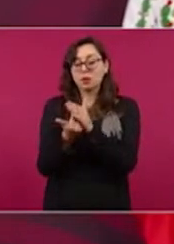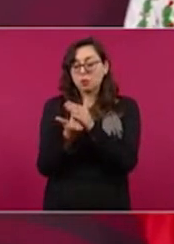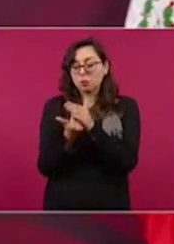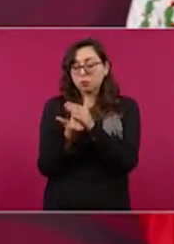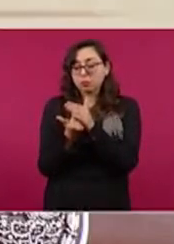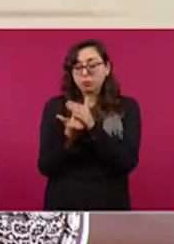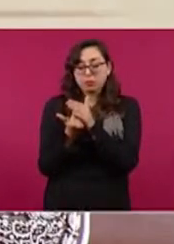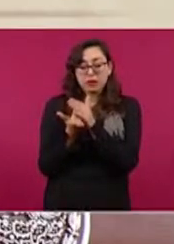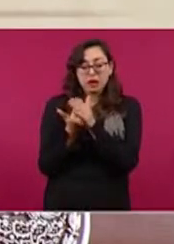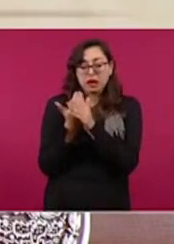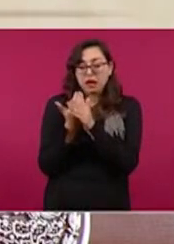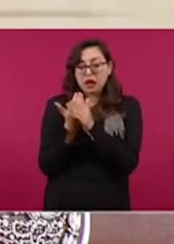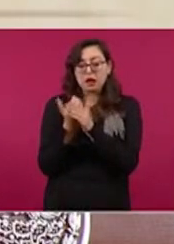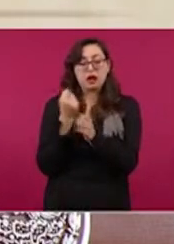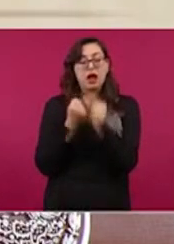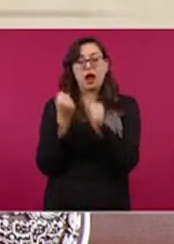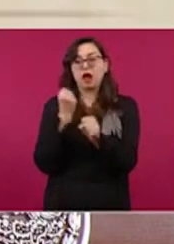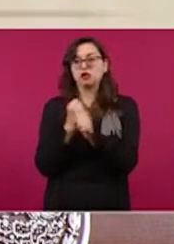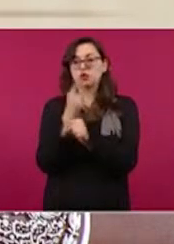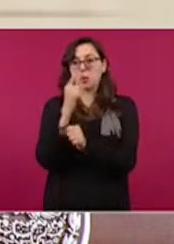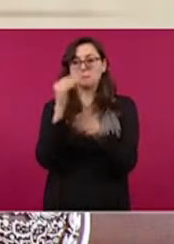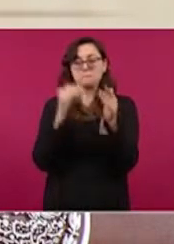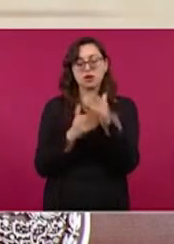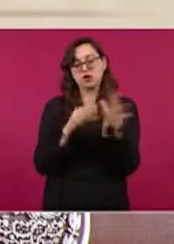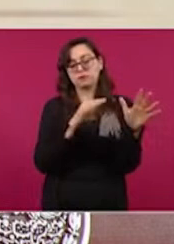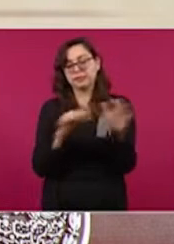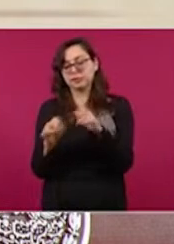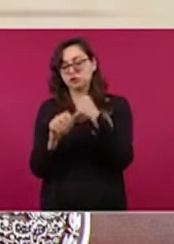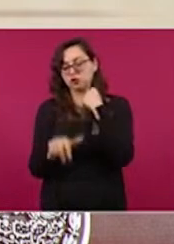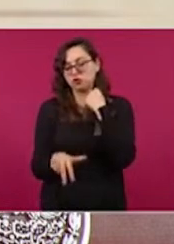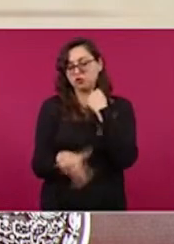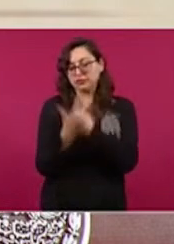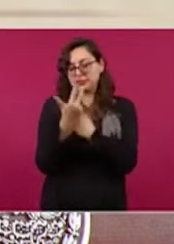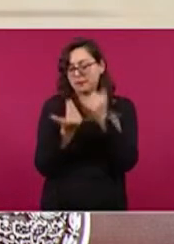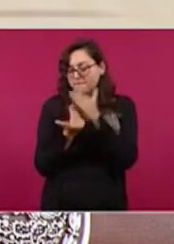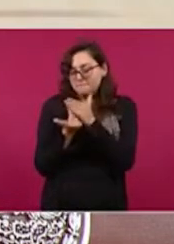Asimismo, explicó que hasta el momento se han extraído